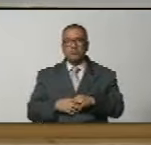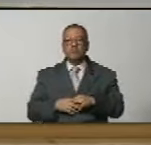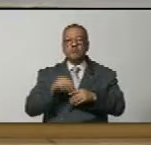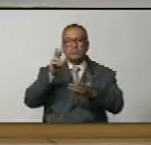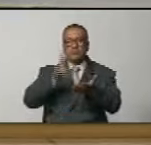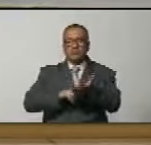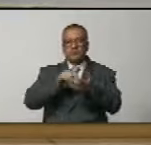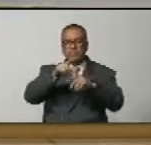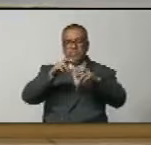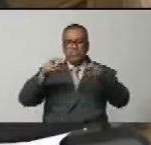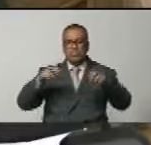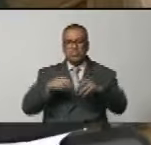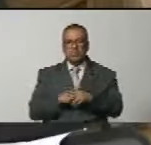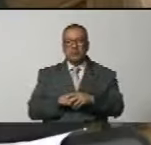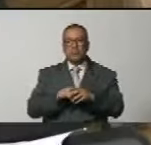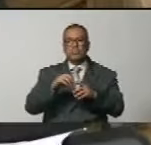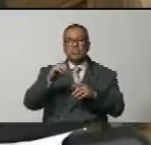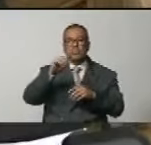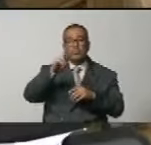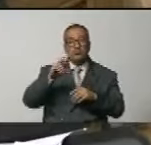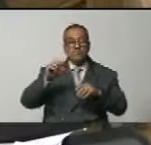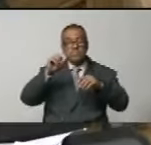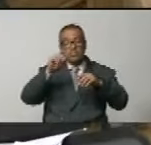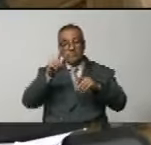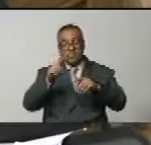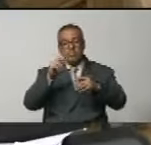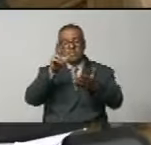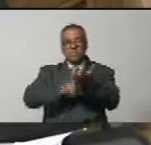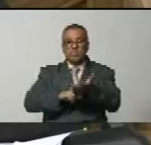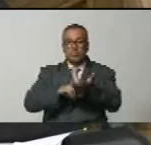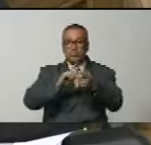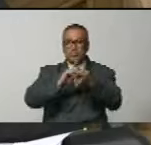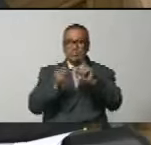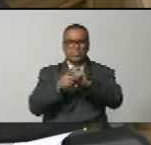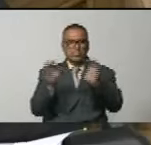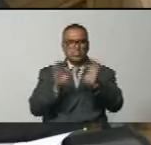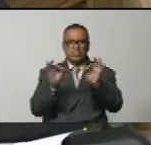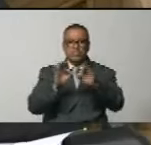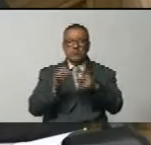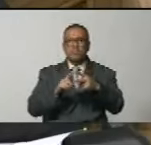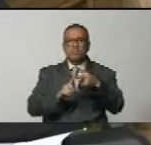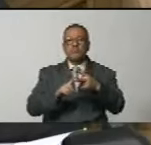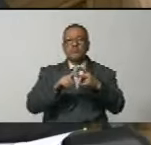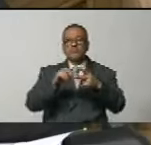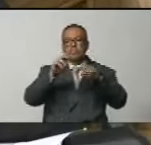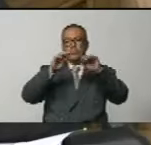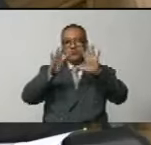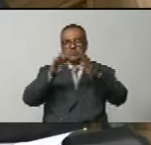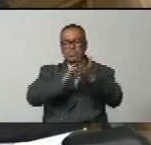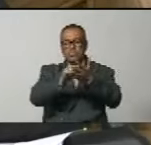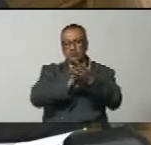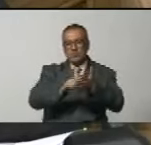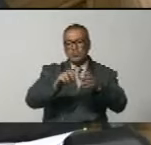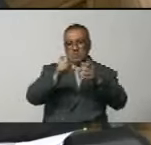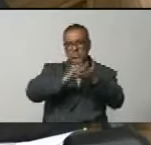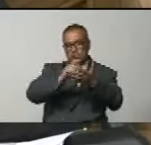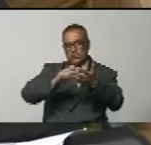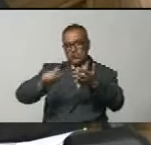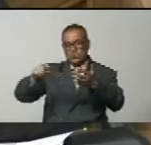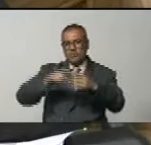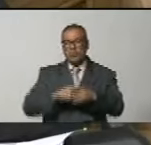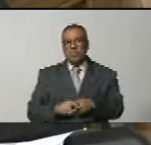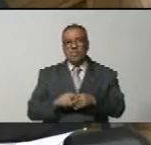aprobado el epígrafe siguiente vigésimo primero se sugiere aprobar sin modificación el contenido del artículo 9 quedando redactado en los siguientes